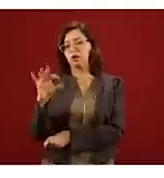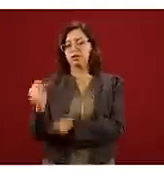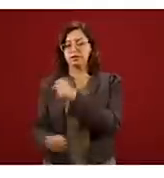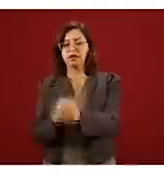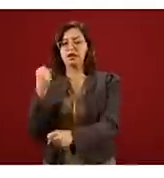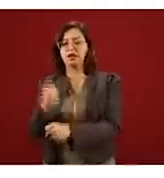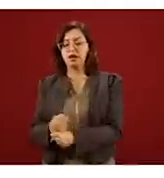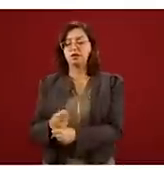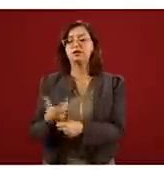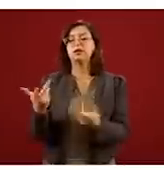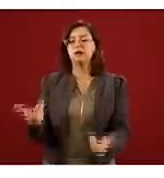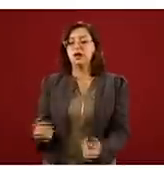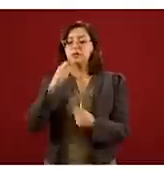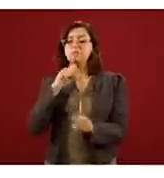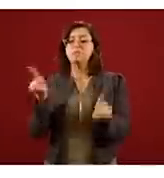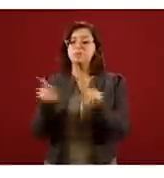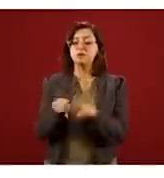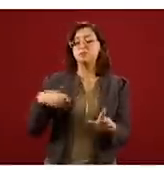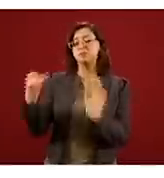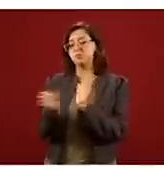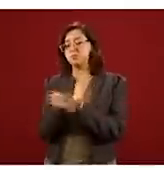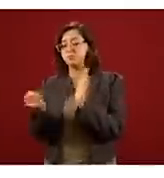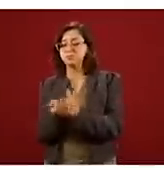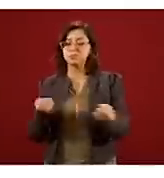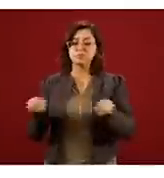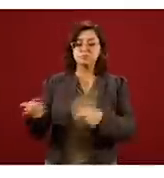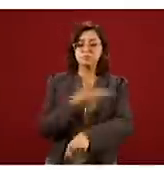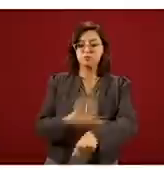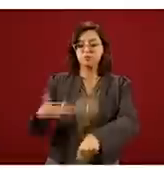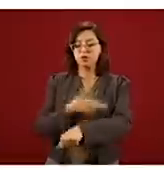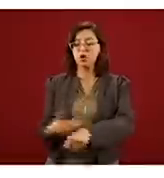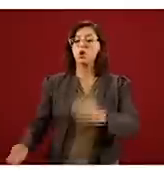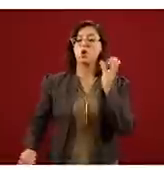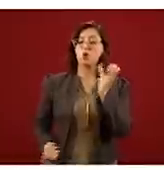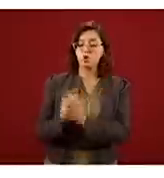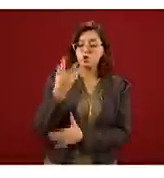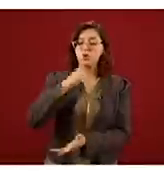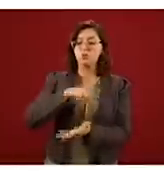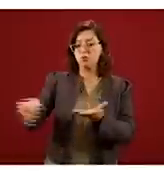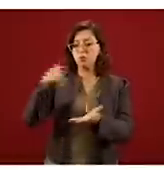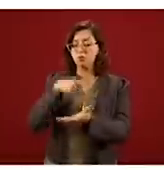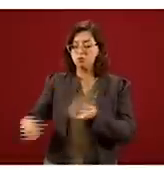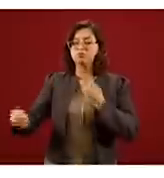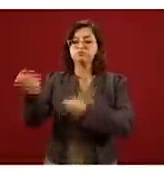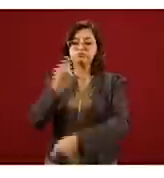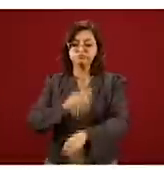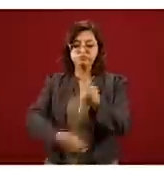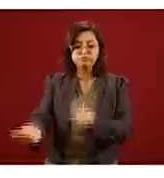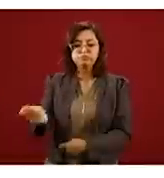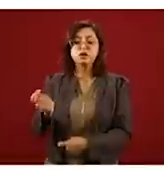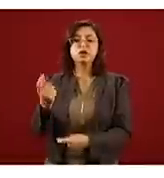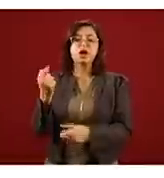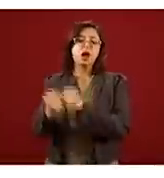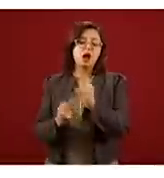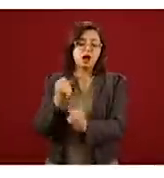una operación de manejo de pasivos que consiste en una recompra de bonos y un intercambio para bonos, fundamentalmente de